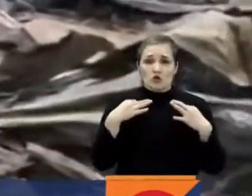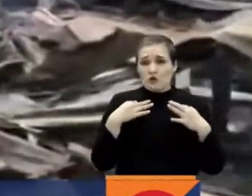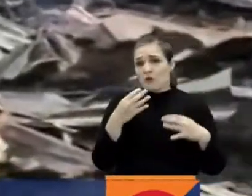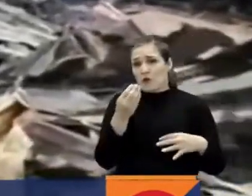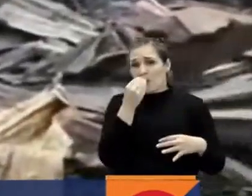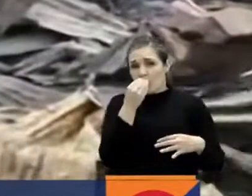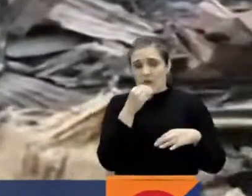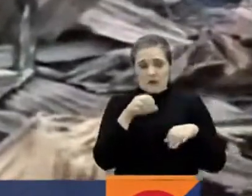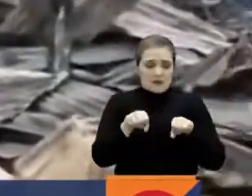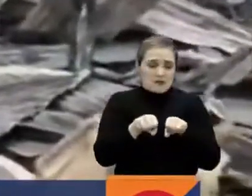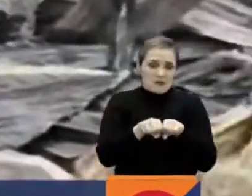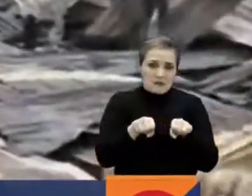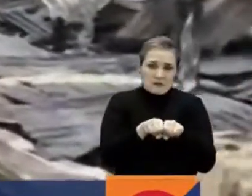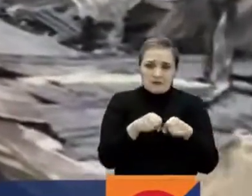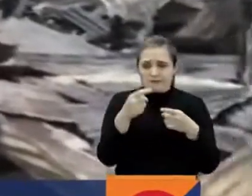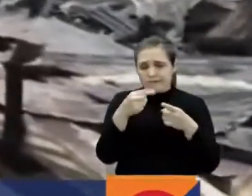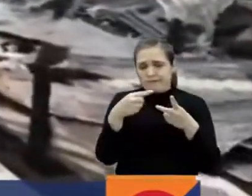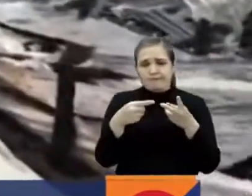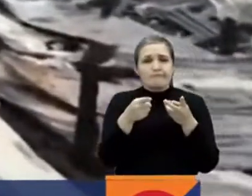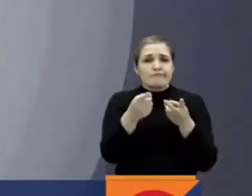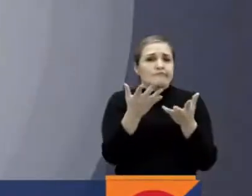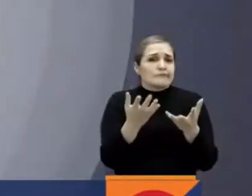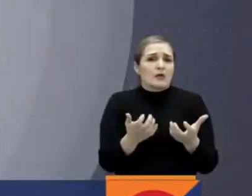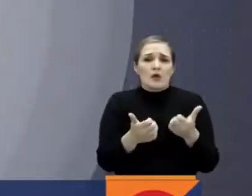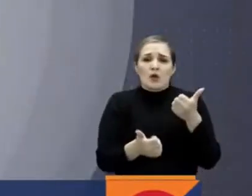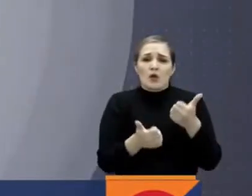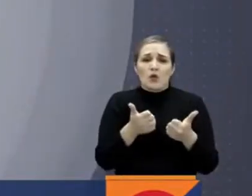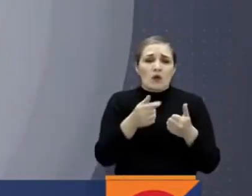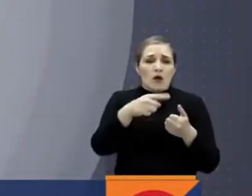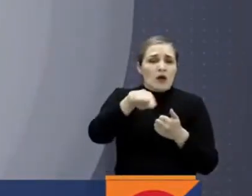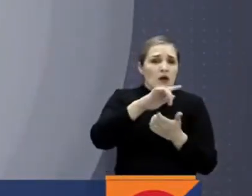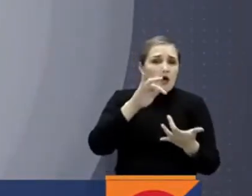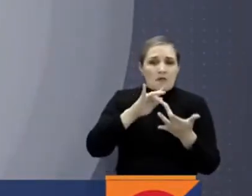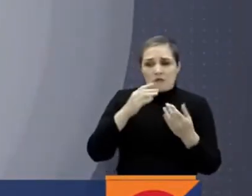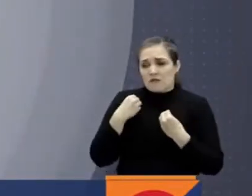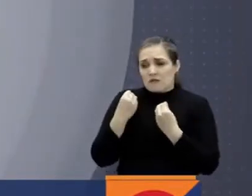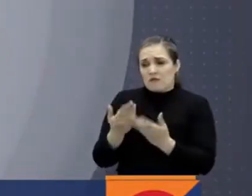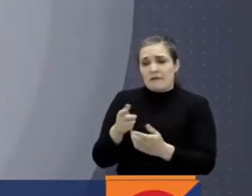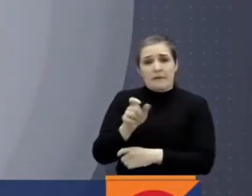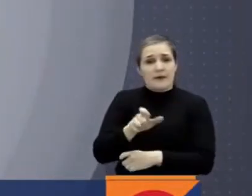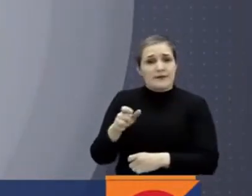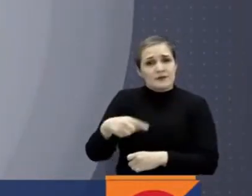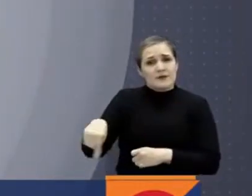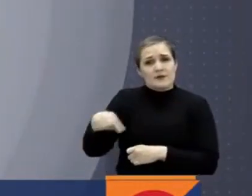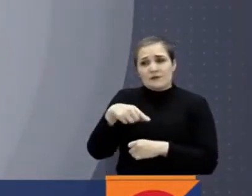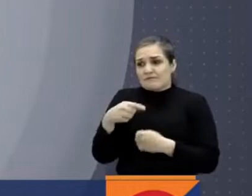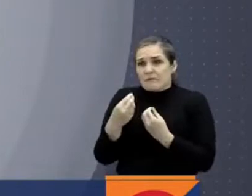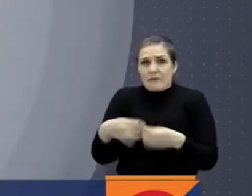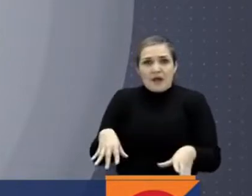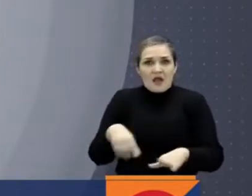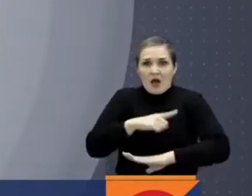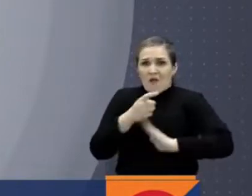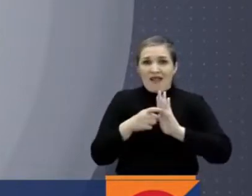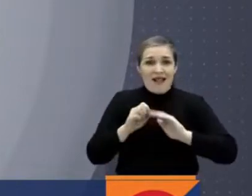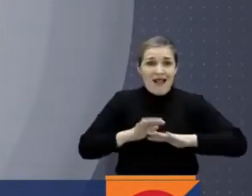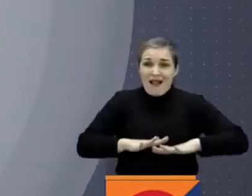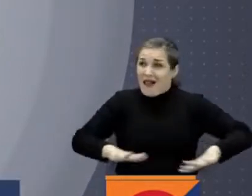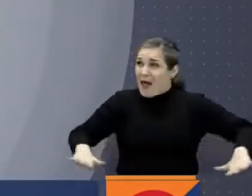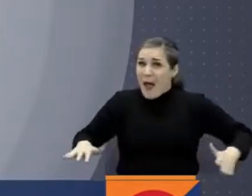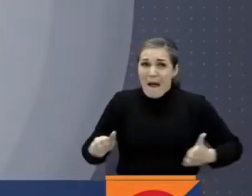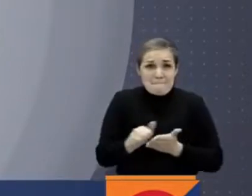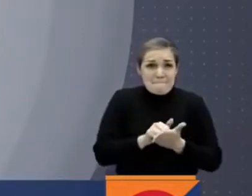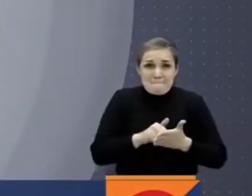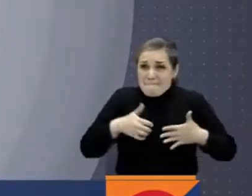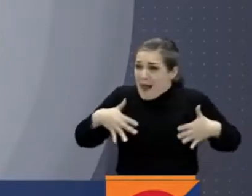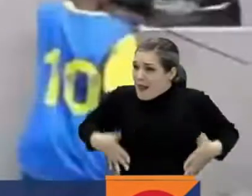comida, calzado, lo que ustedes consideren necesario para ayudar a estas personas que lo perdieron todo en este desafortunado incendio